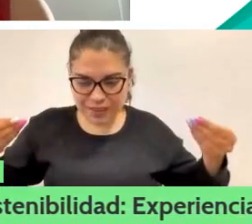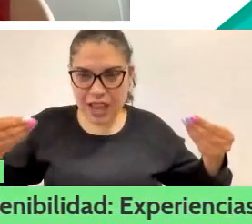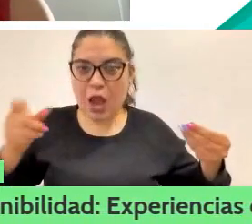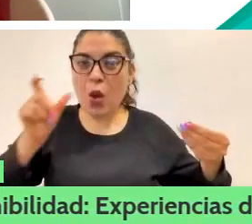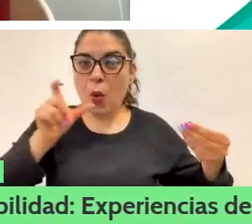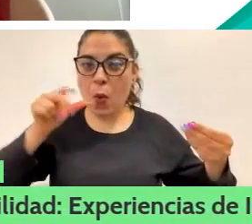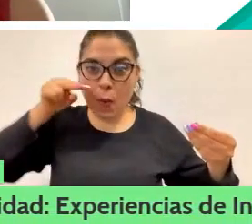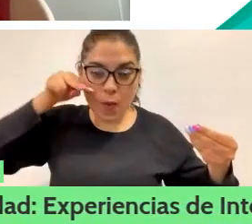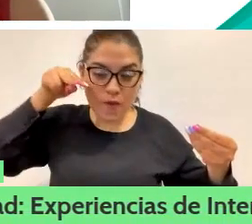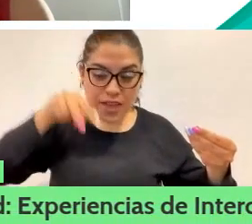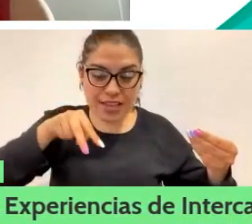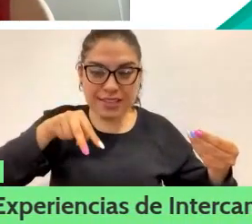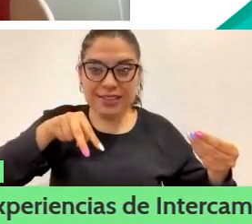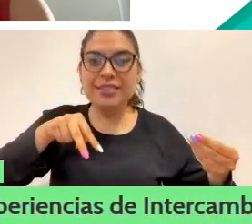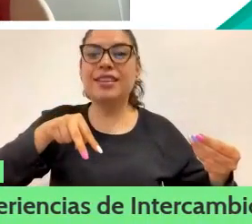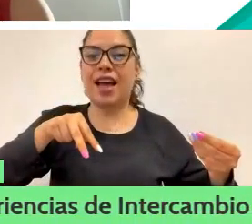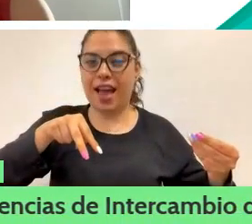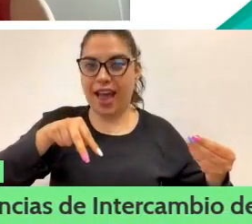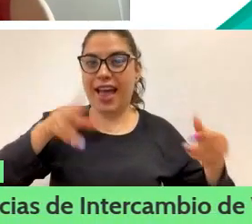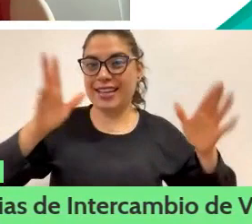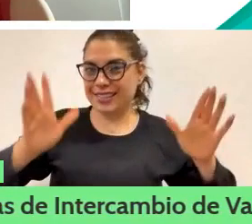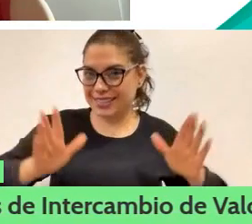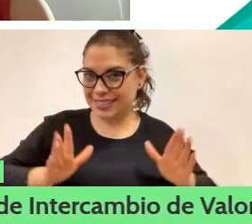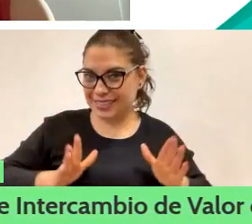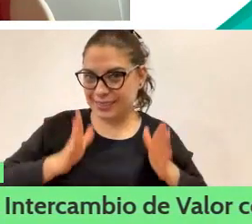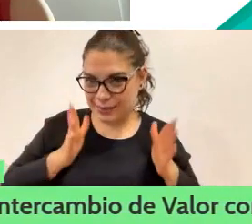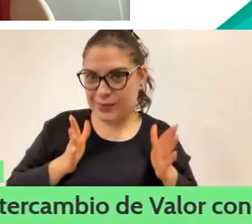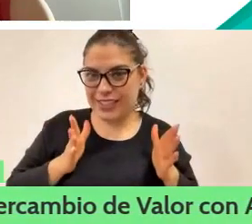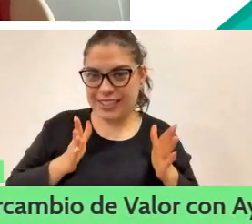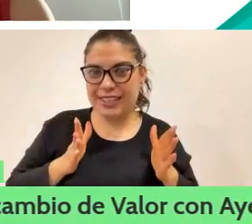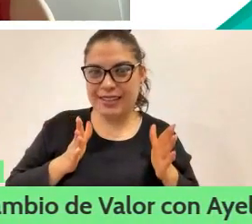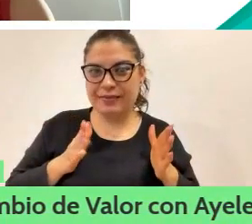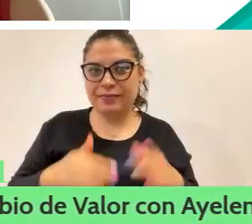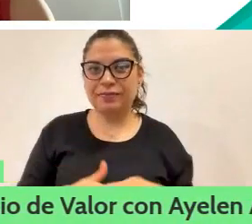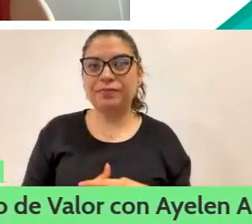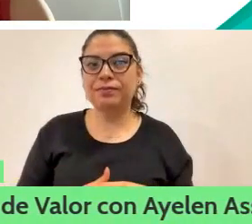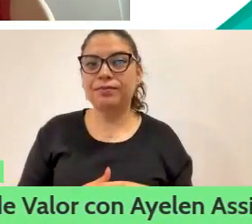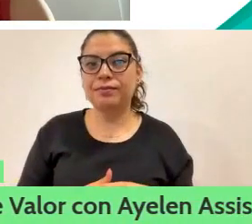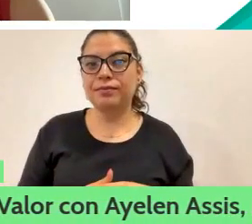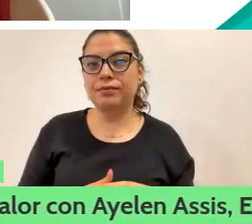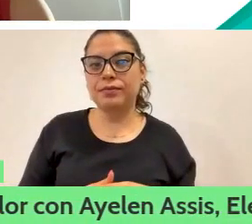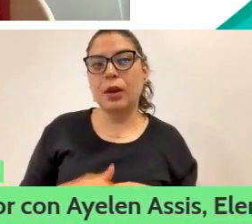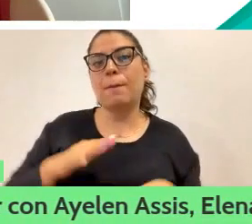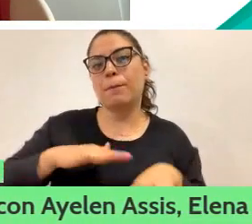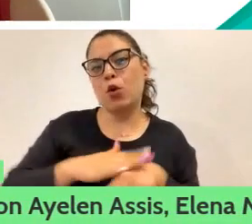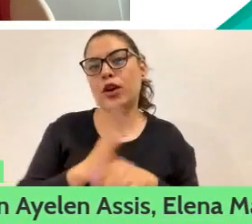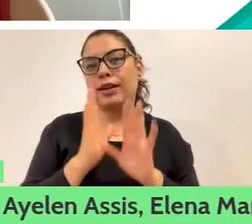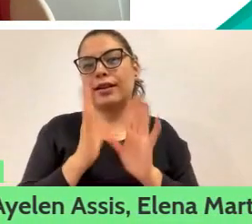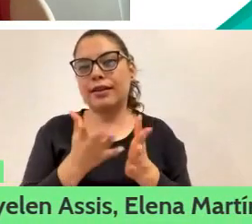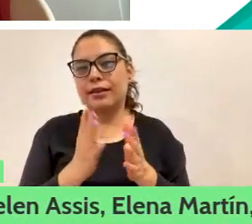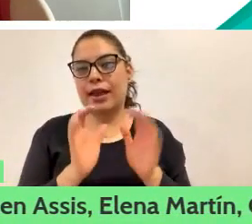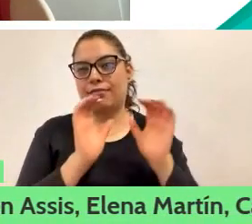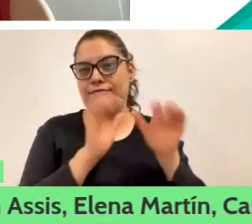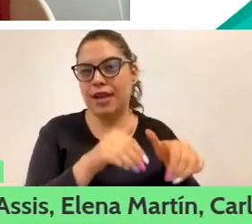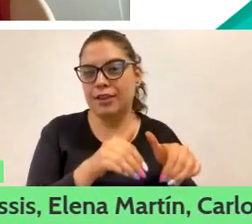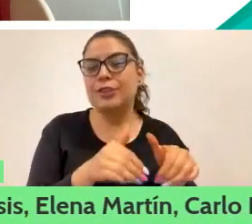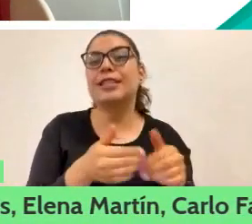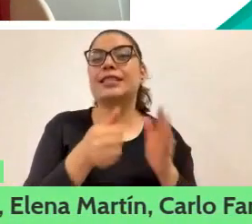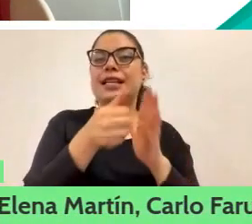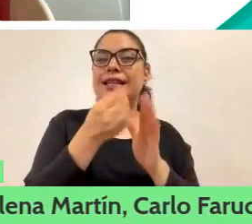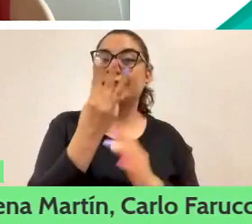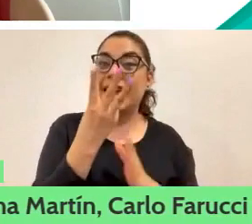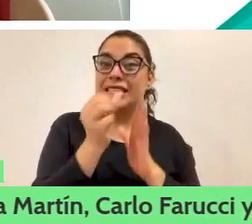de la caja, pero a partir de ahí son sorpresa menos alguna personalización que puede elegir por estar suscrita. Entonces, cada 3 meses le van llegando de forma automática las